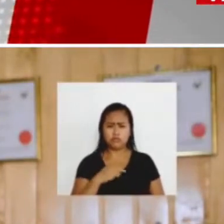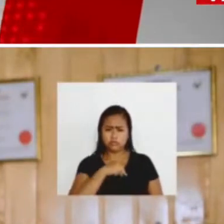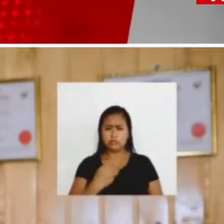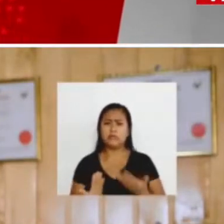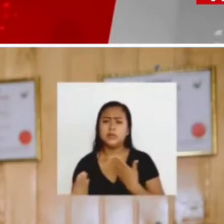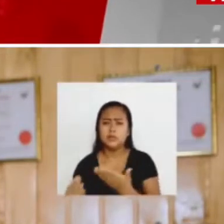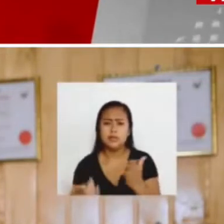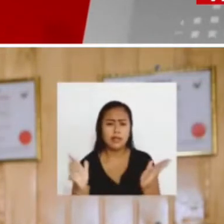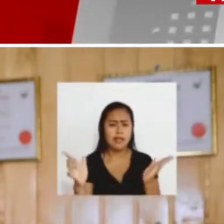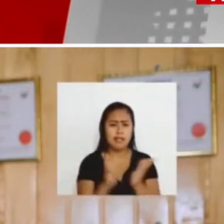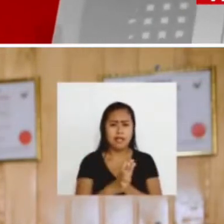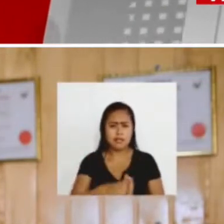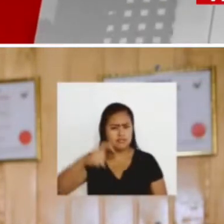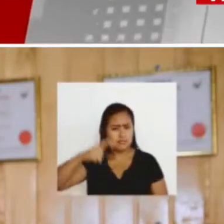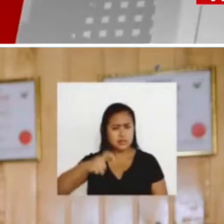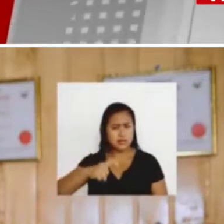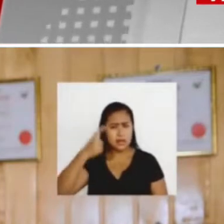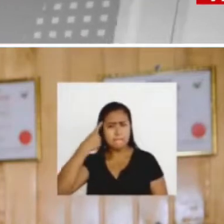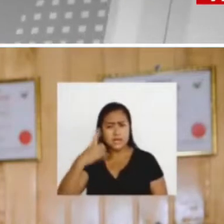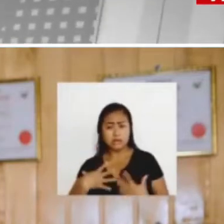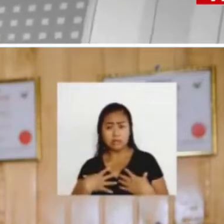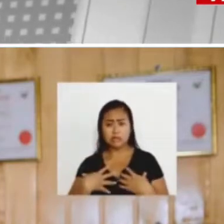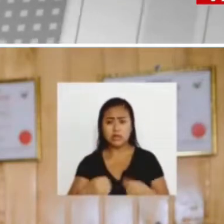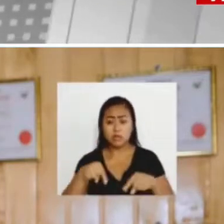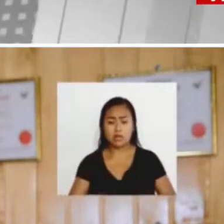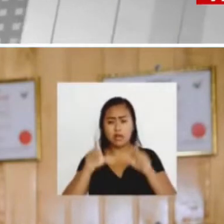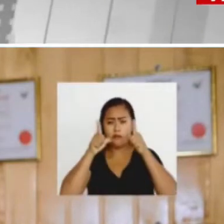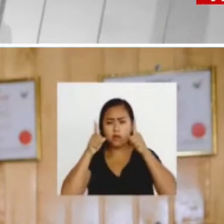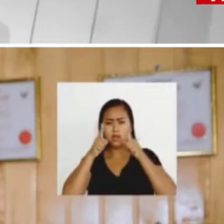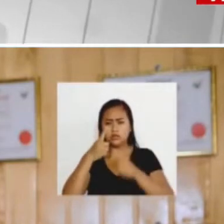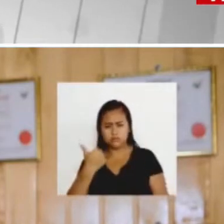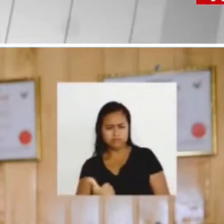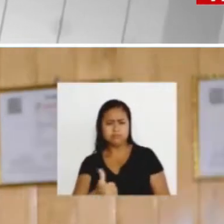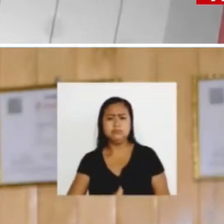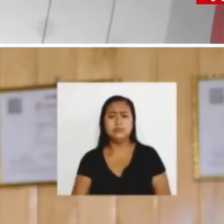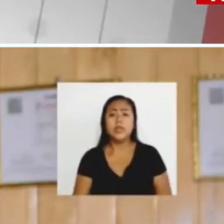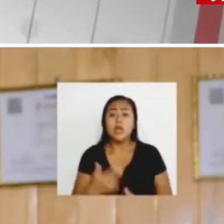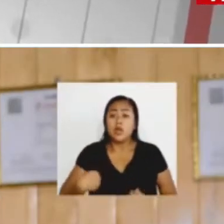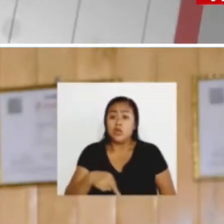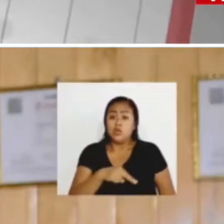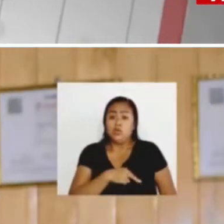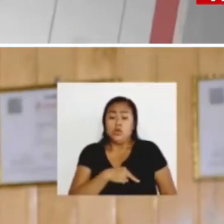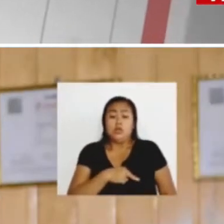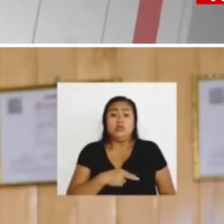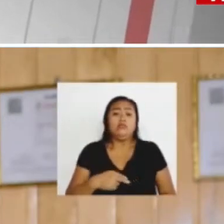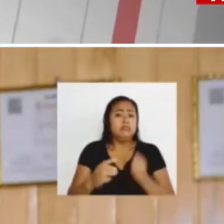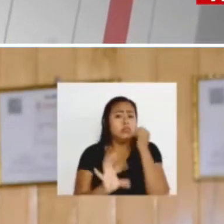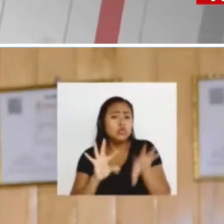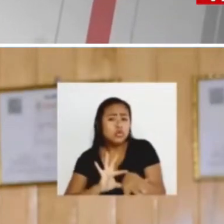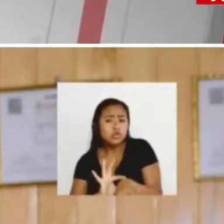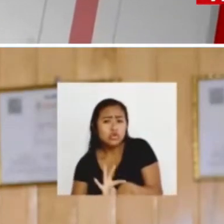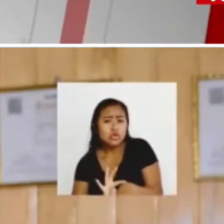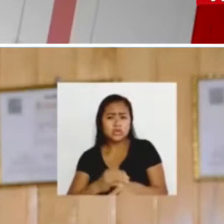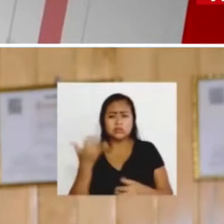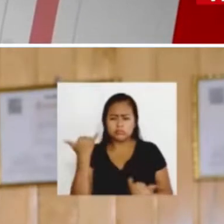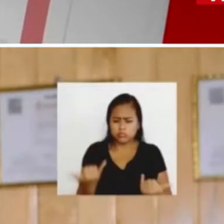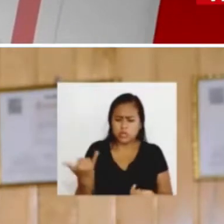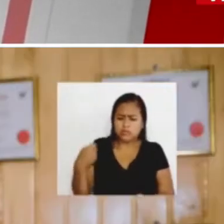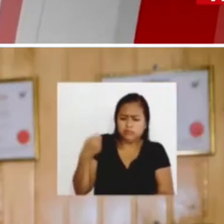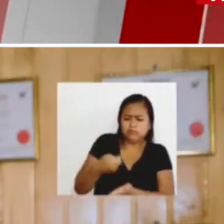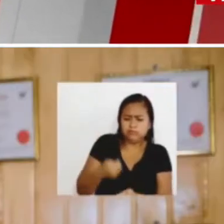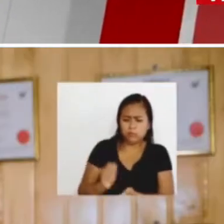Acuña, ha planteado primero de que de llegar a ser presidente del Perú, el gobierno de Alianza para el Progreso va a ser